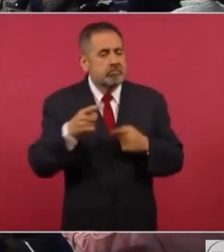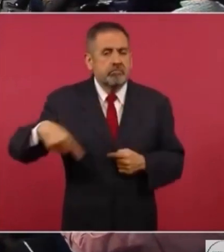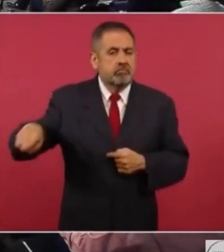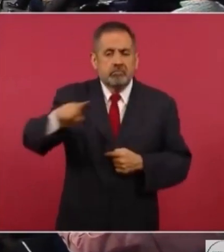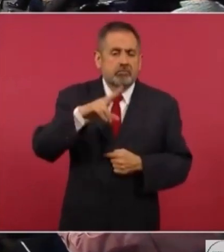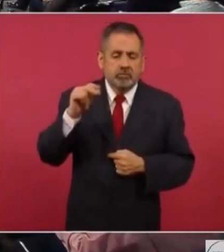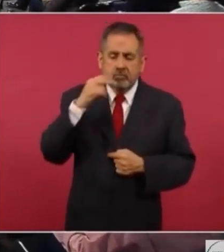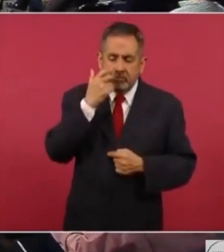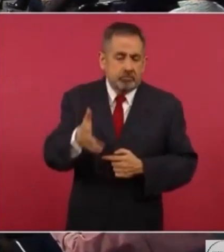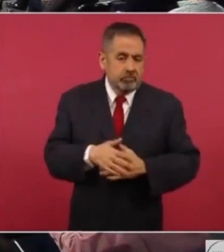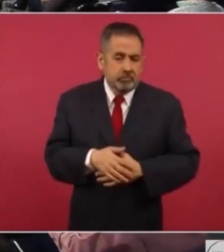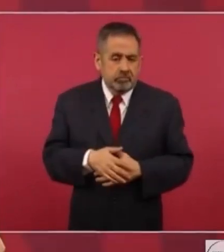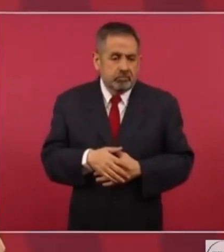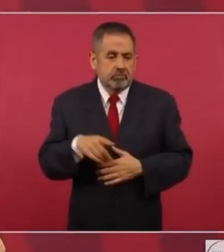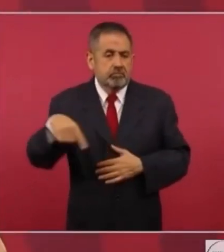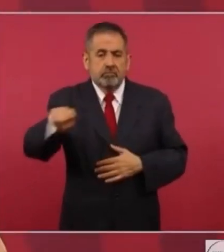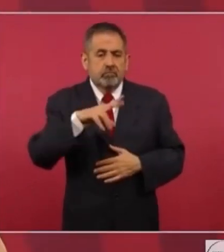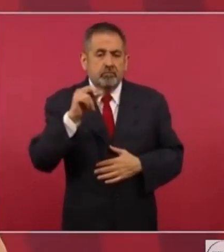la corrupción.